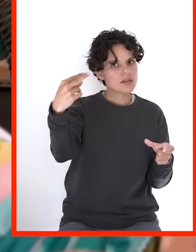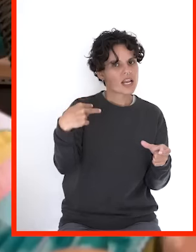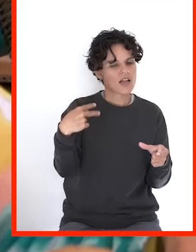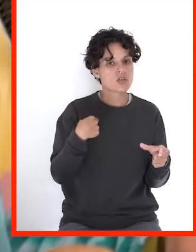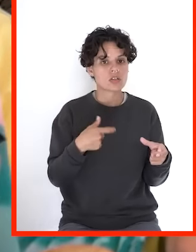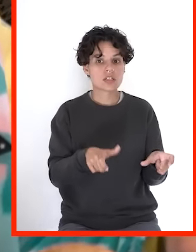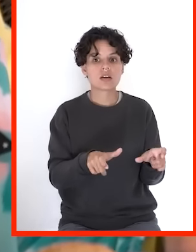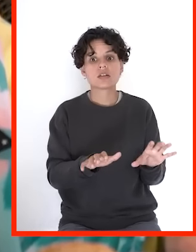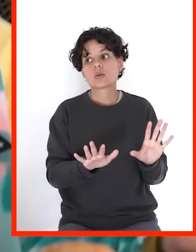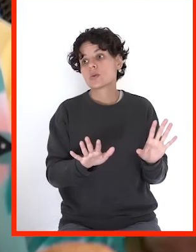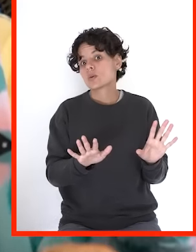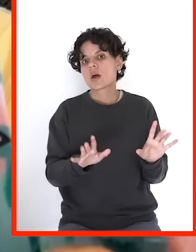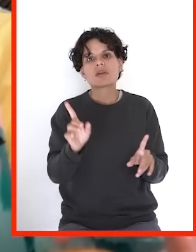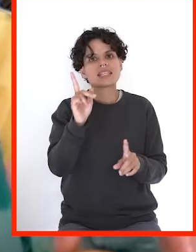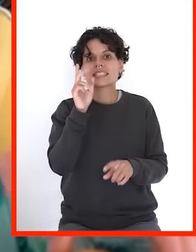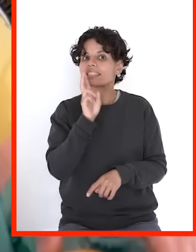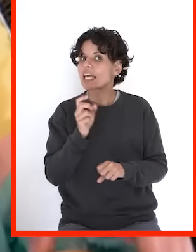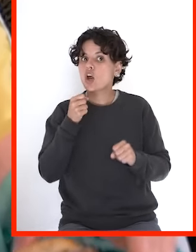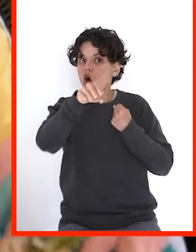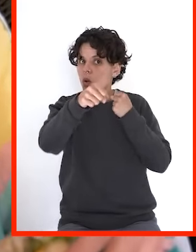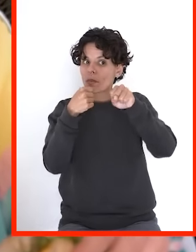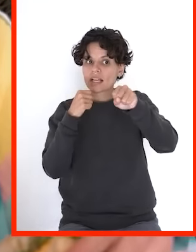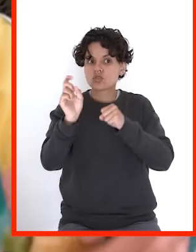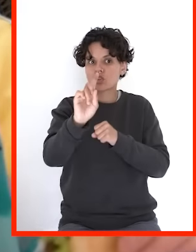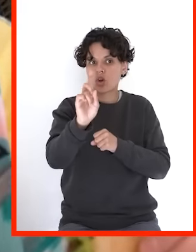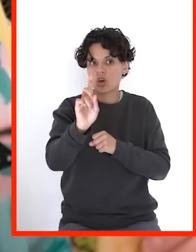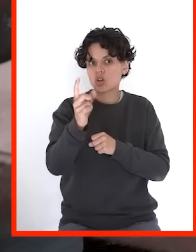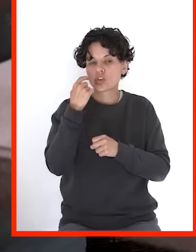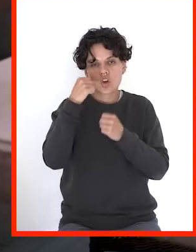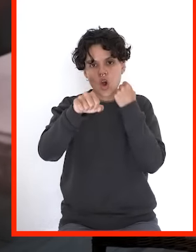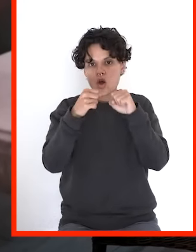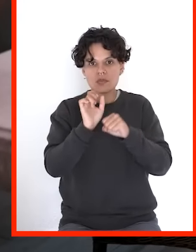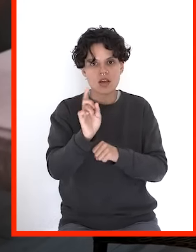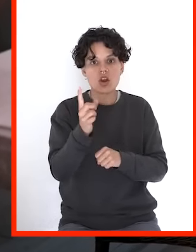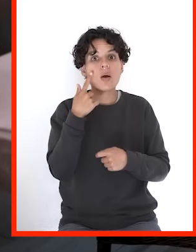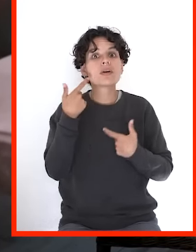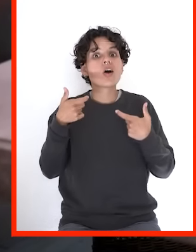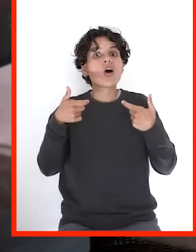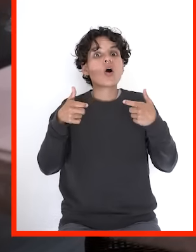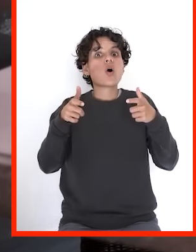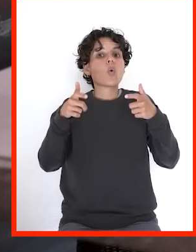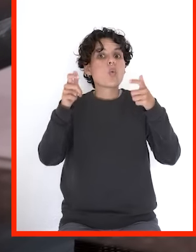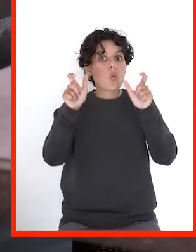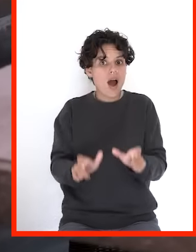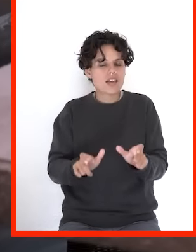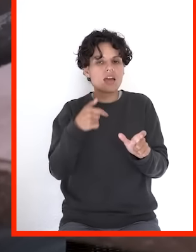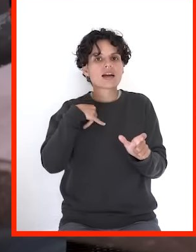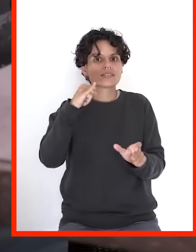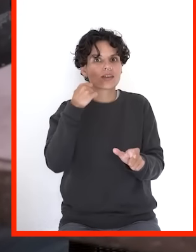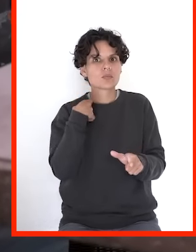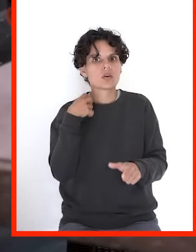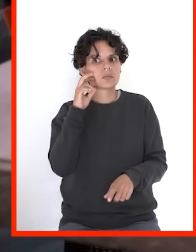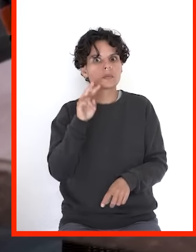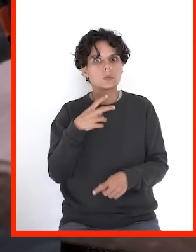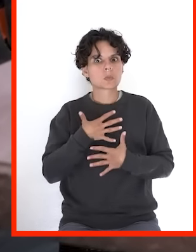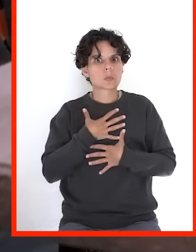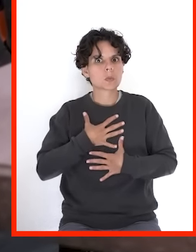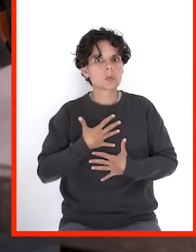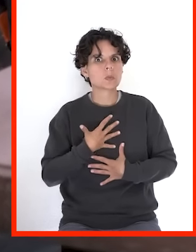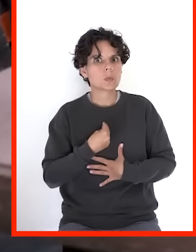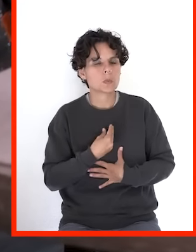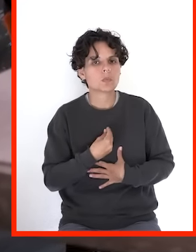ahí pasó pero todo. No, no hubieron golpes. Eso, pero ahí. El guardia se murió. La pura entero. Mirada, no. Pero la pura mirada, sí. Estaba parado al frente y el guardia era como